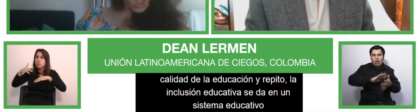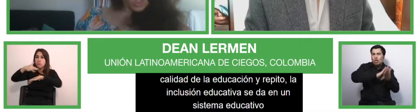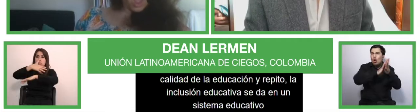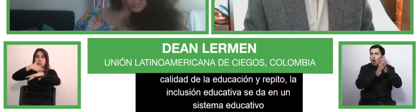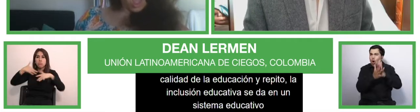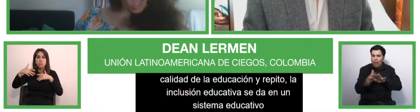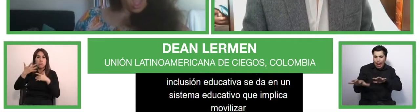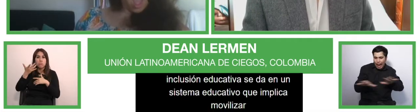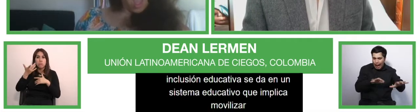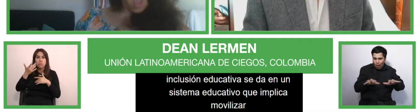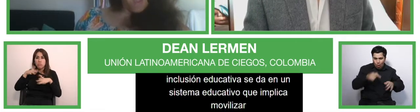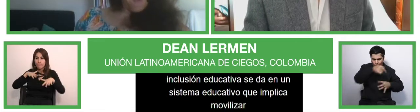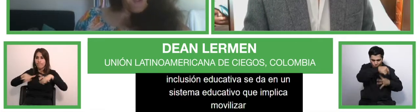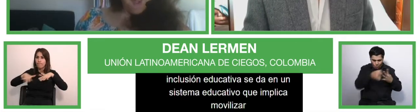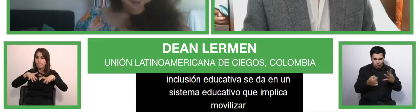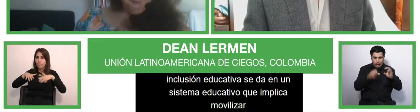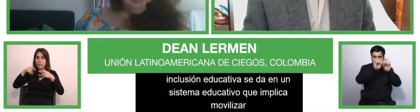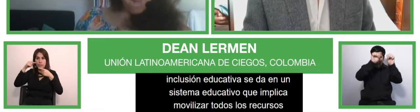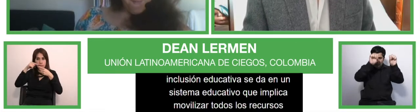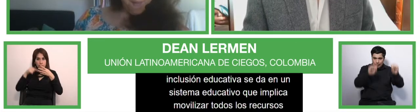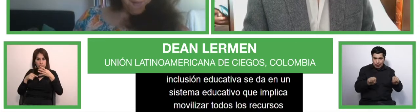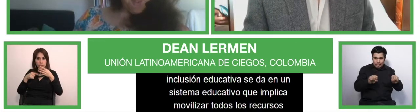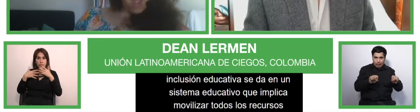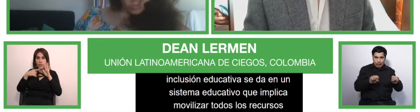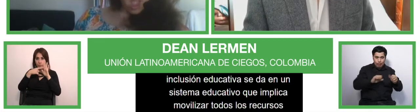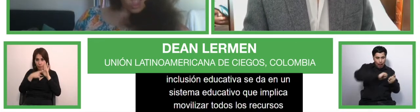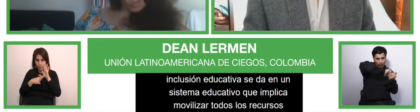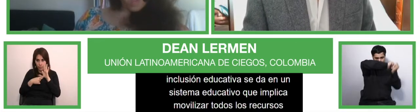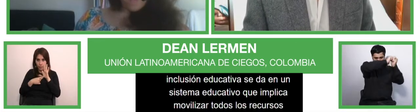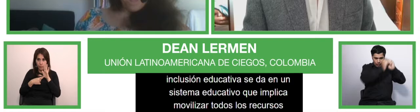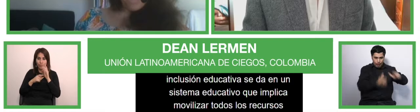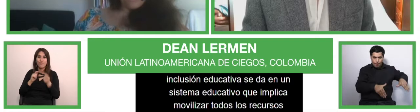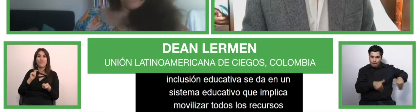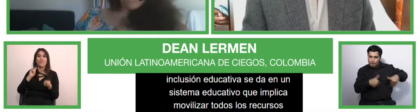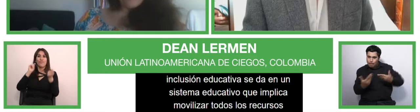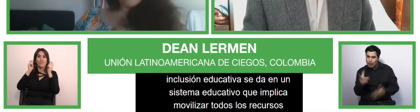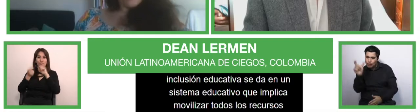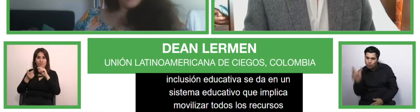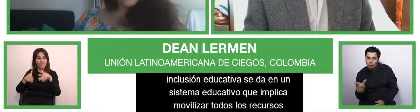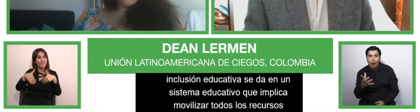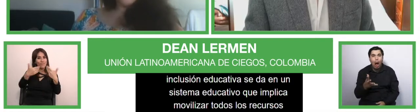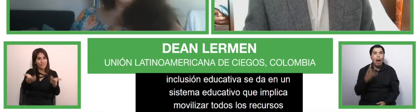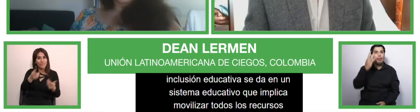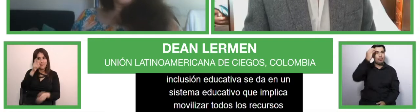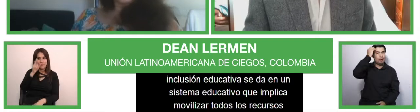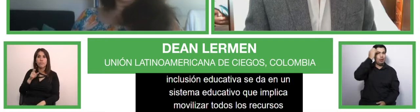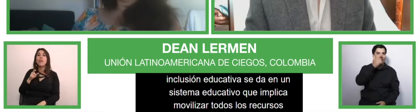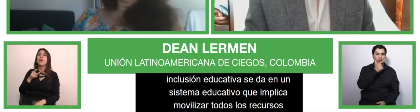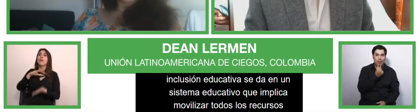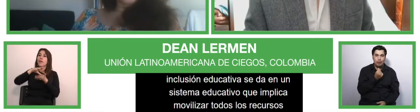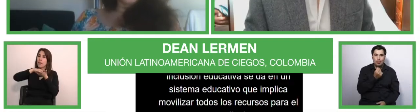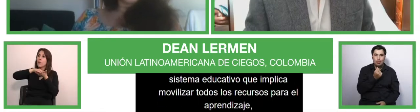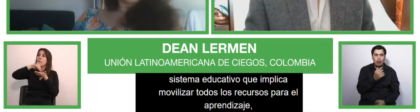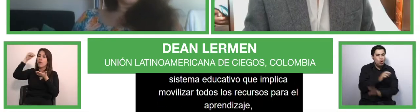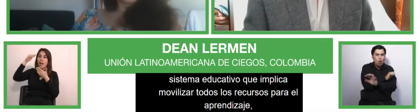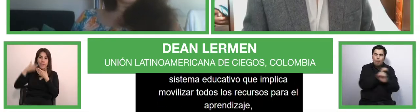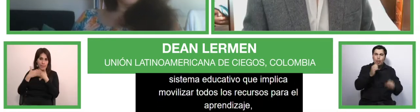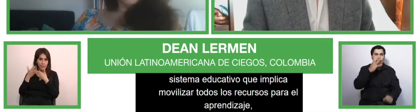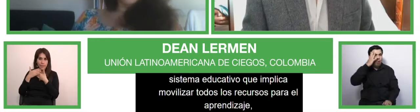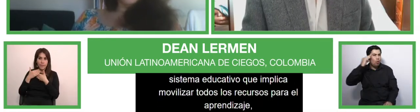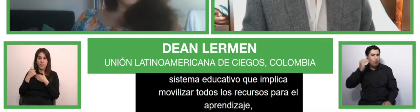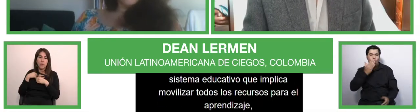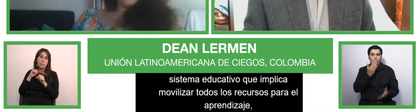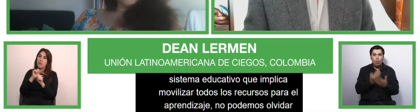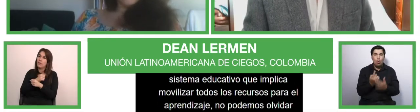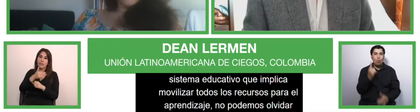todos los recursos del sistema para el aprendizaje. Porque no podemos olvidar que cuando un estudiante